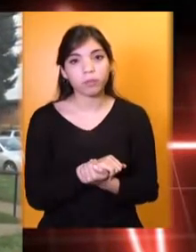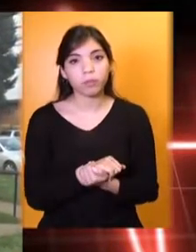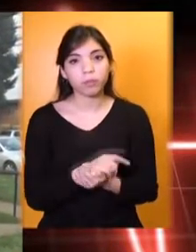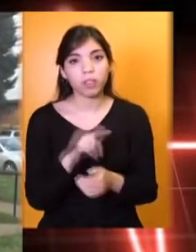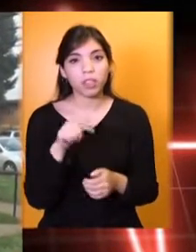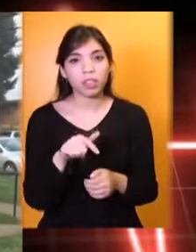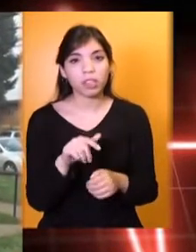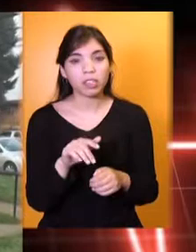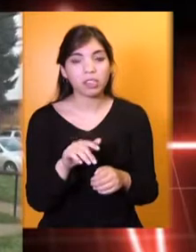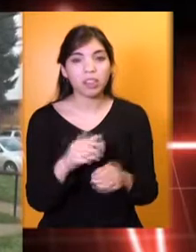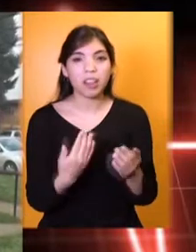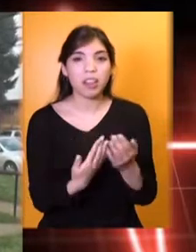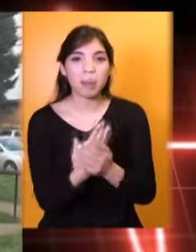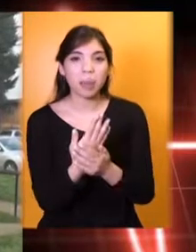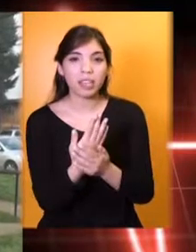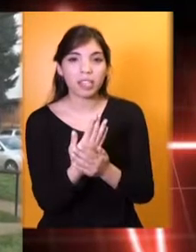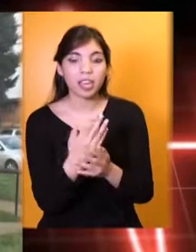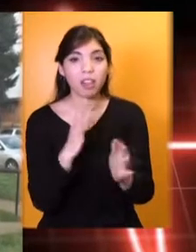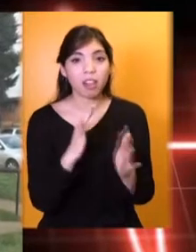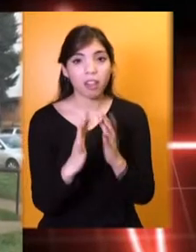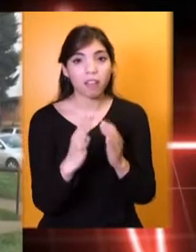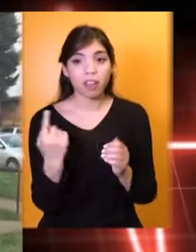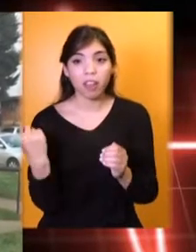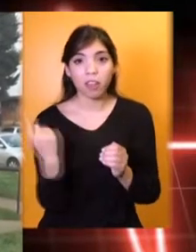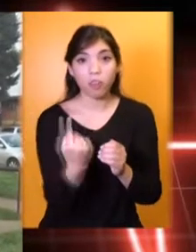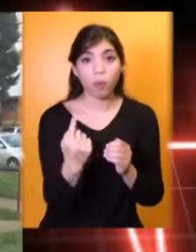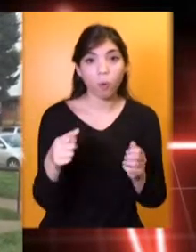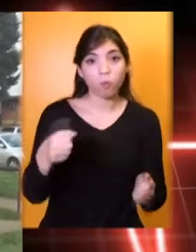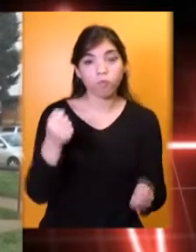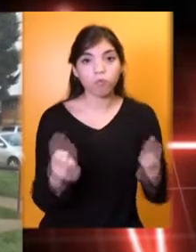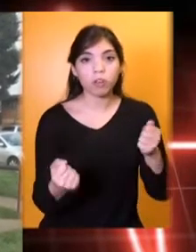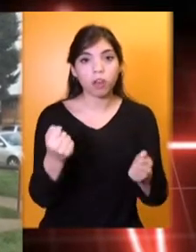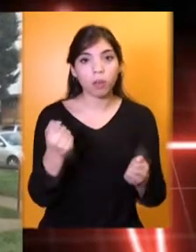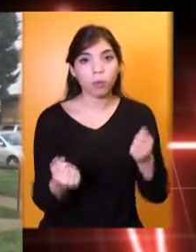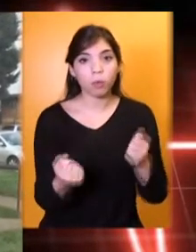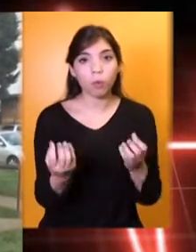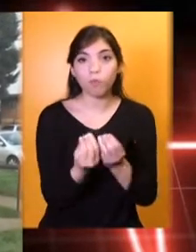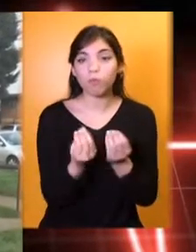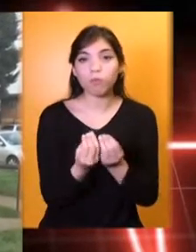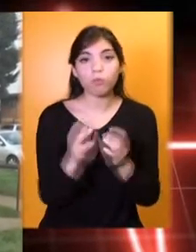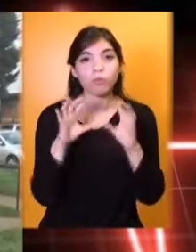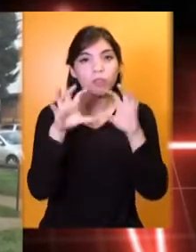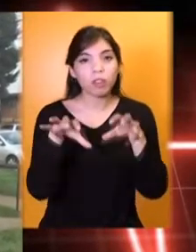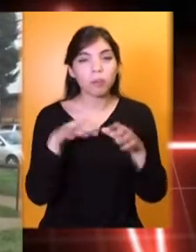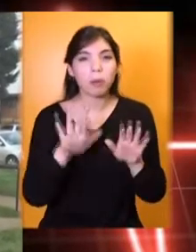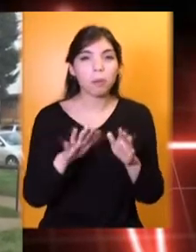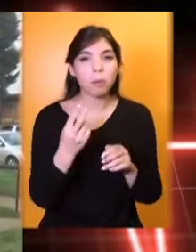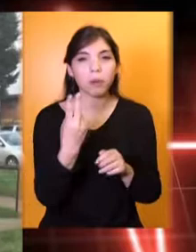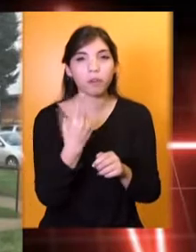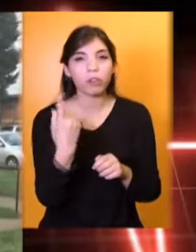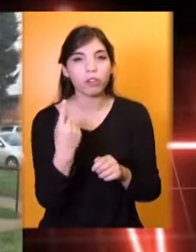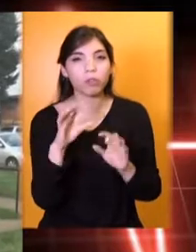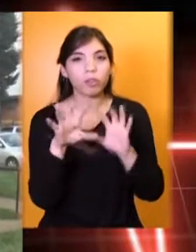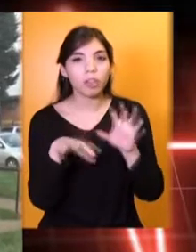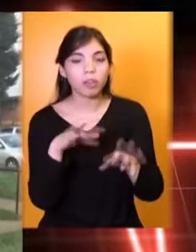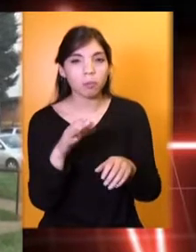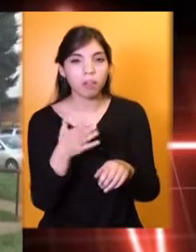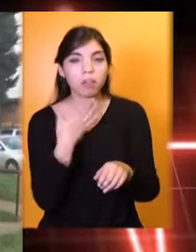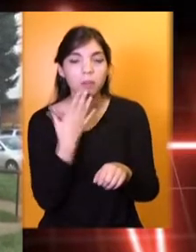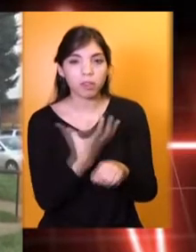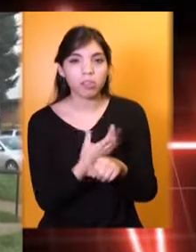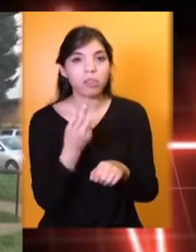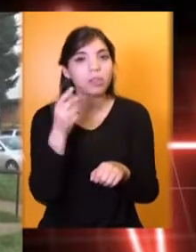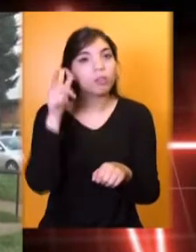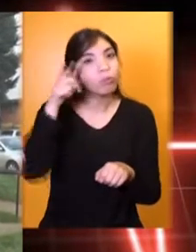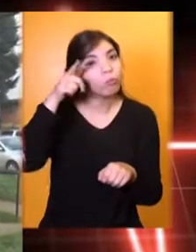Donde en hora de la mañana llegó un camión de transporte de ganado a la feria con varios animales, alrededor de 21, entre ellos un